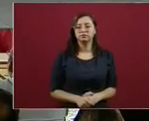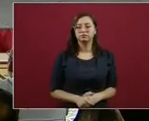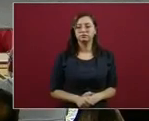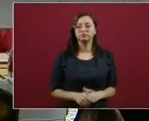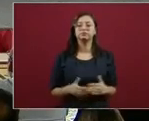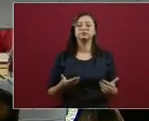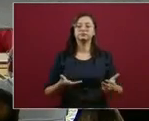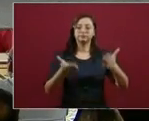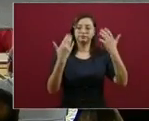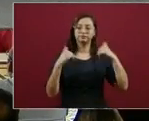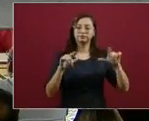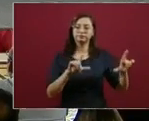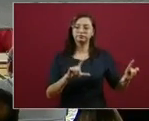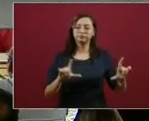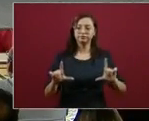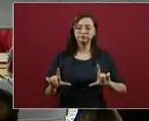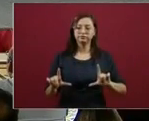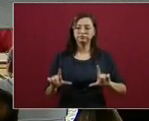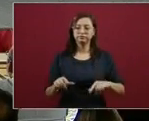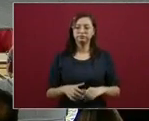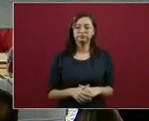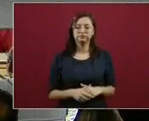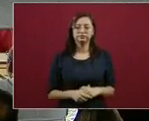Sí, a continuación